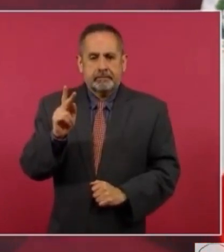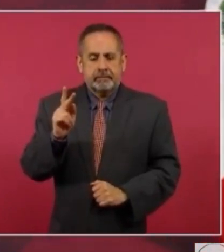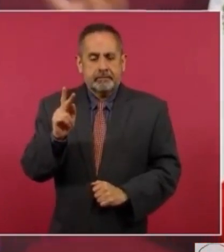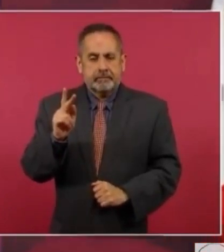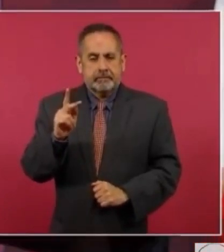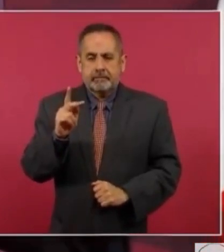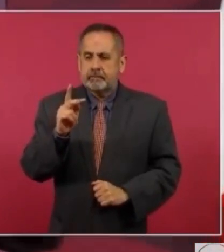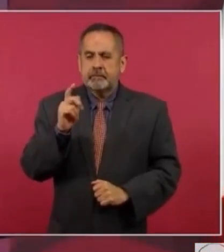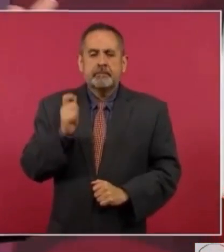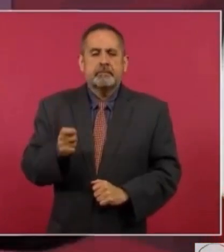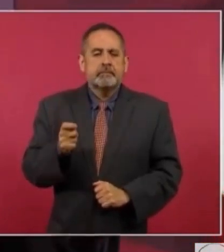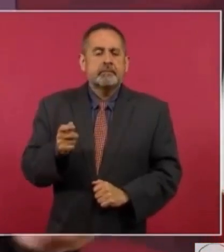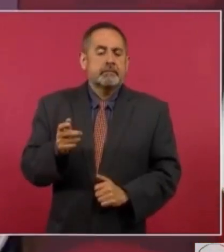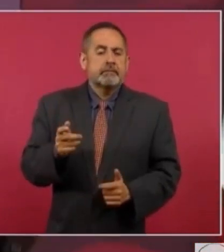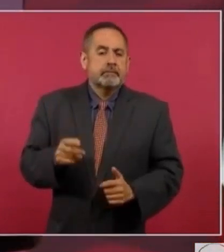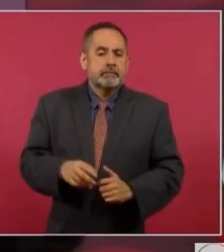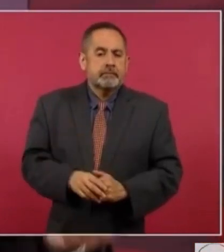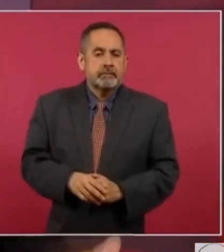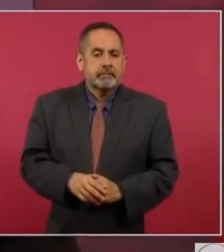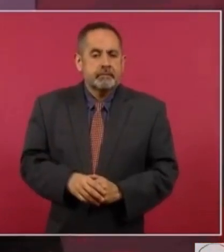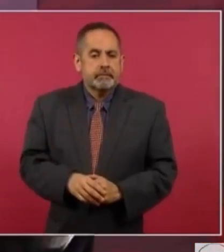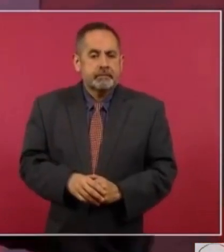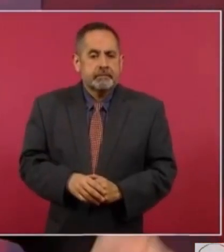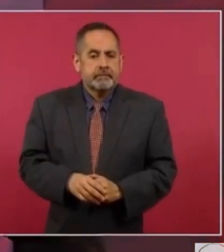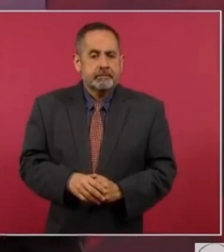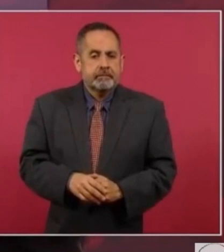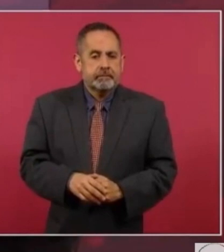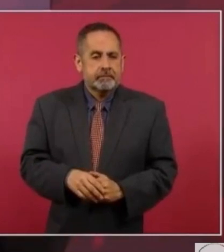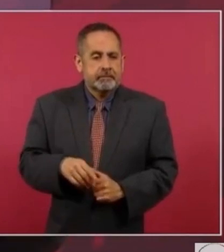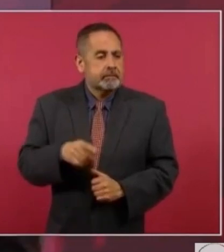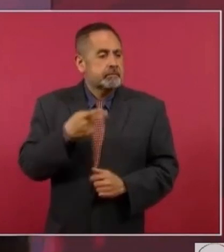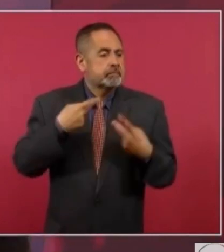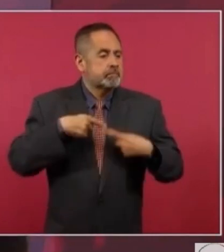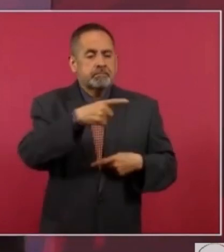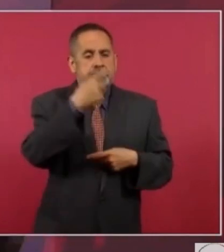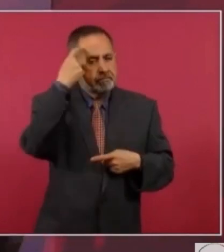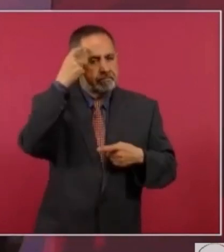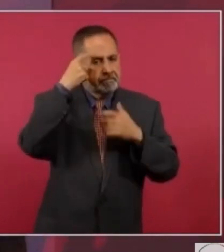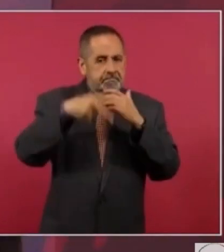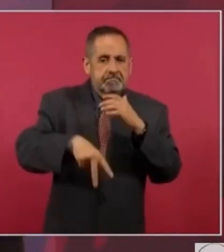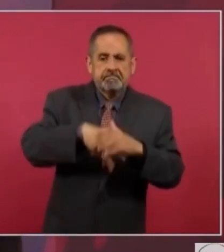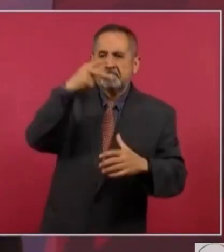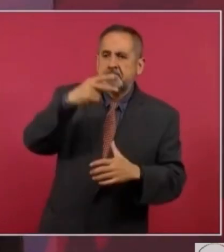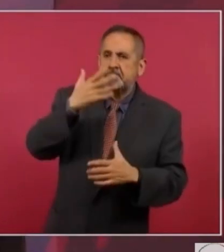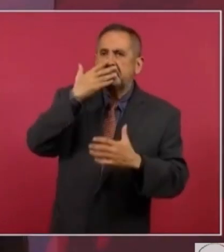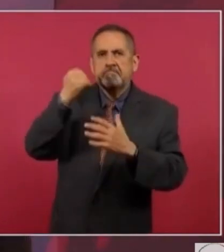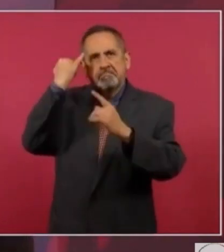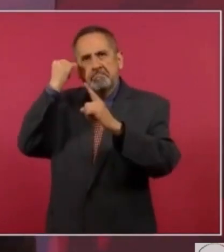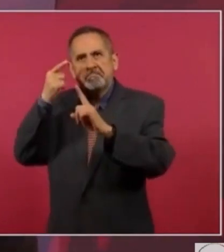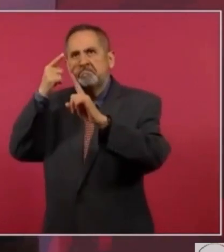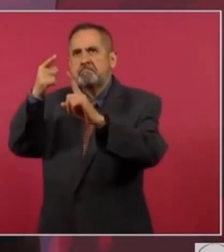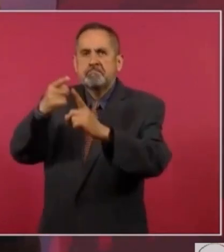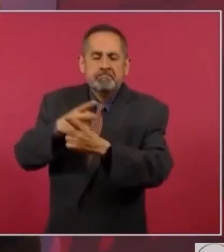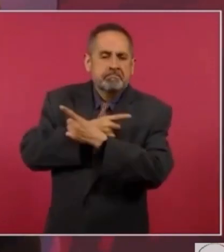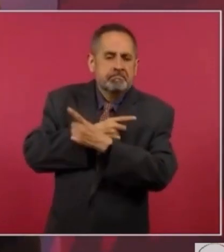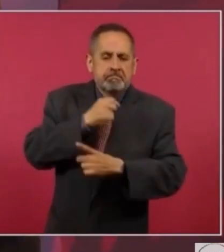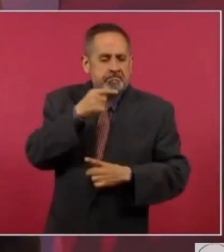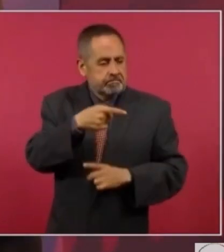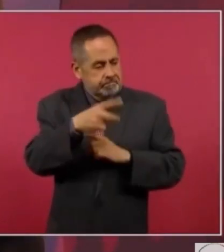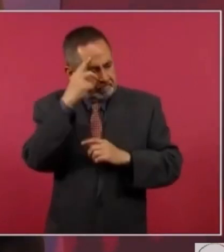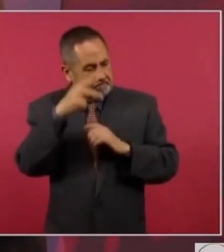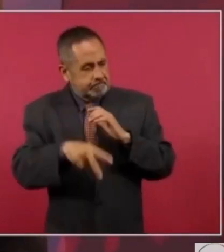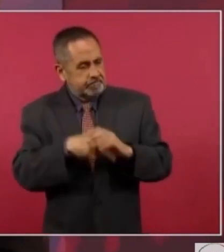el que no tiene ideales, no tiene principios,